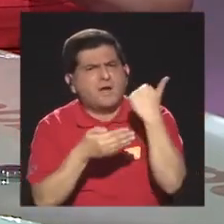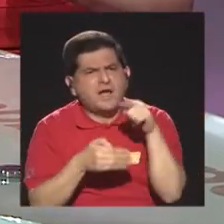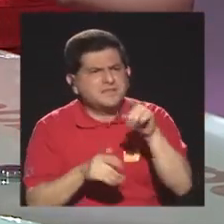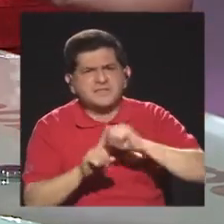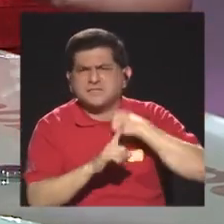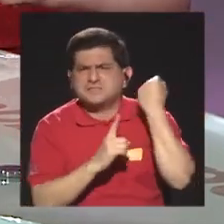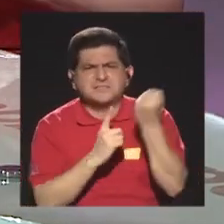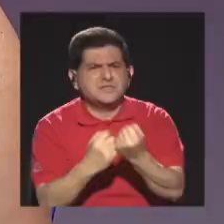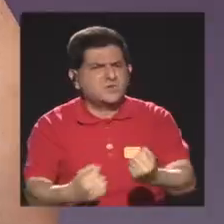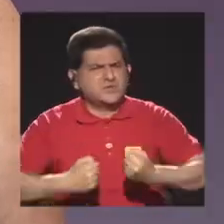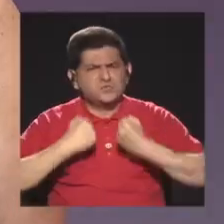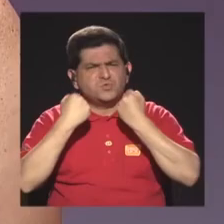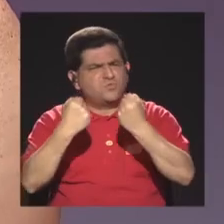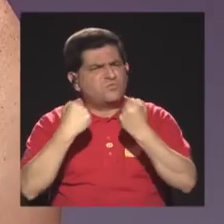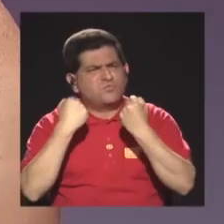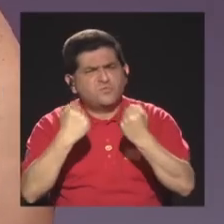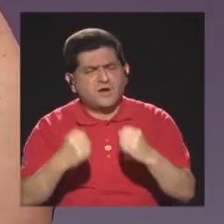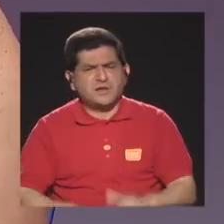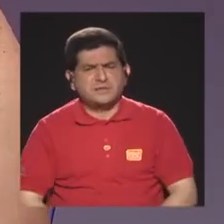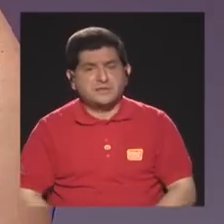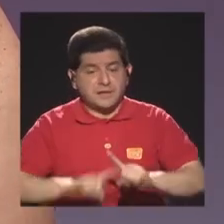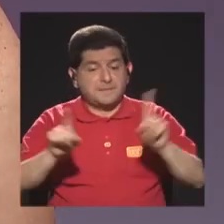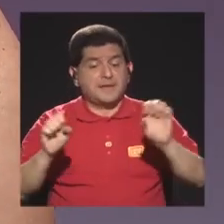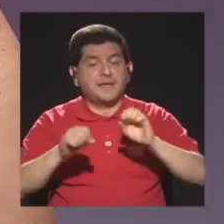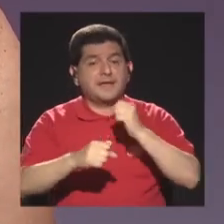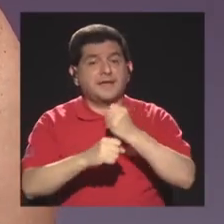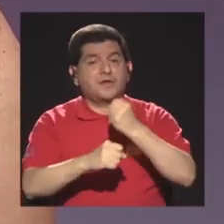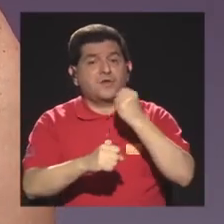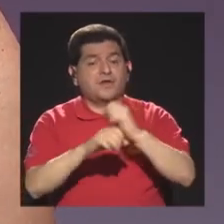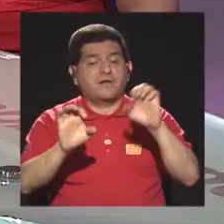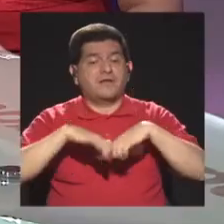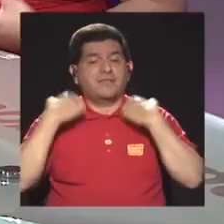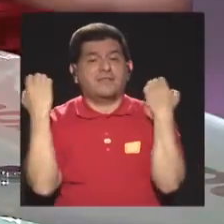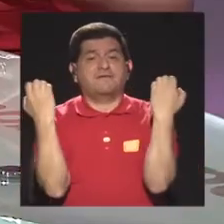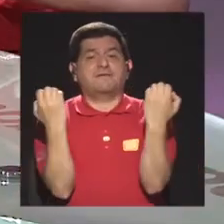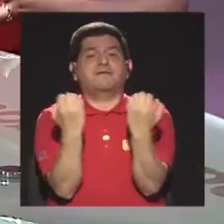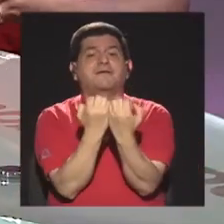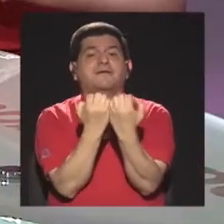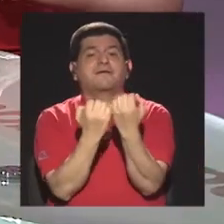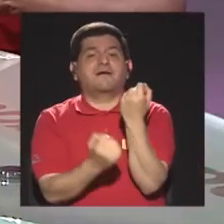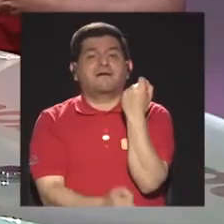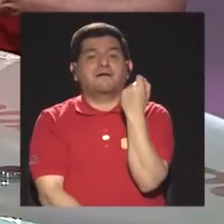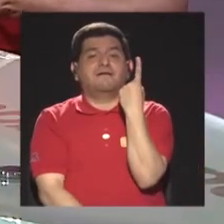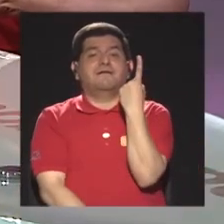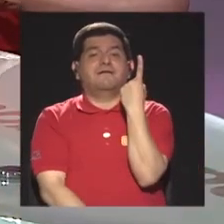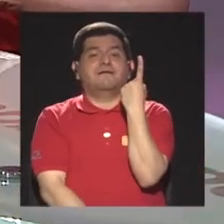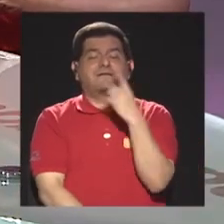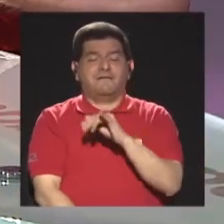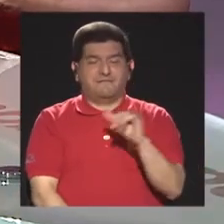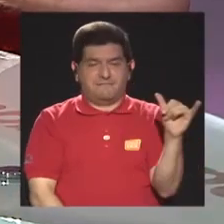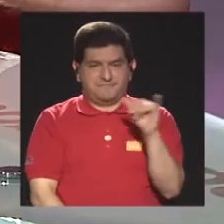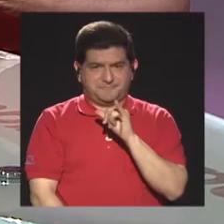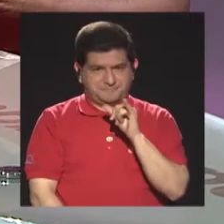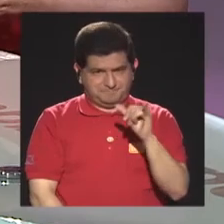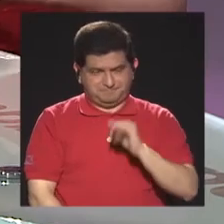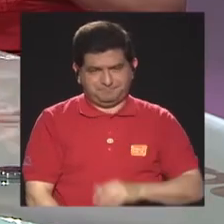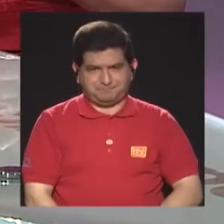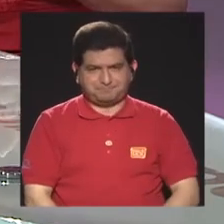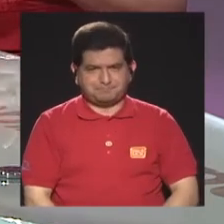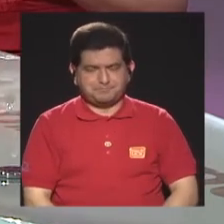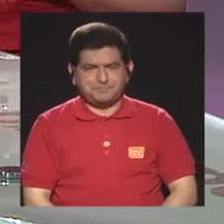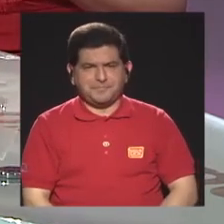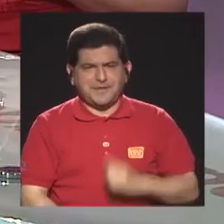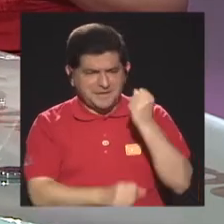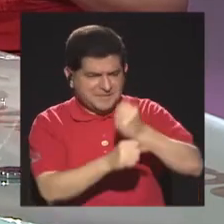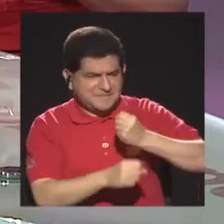de mucha fuerza, pero además es un trabajo en equipo, ¿verdad? Y entonces, entendiendo también que muchas de